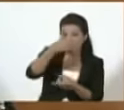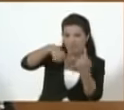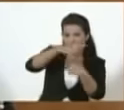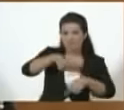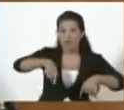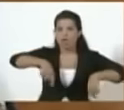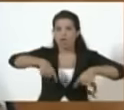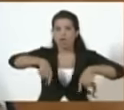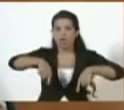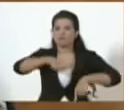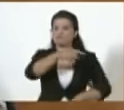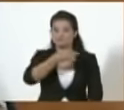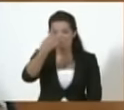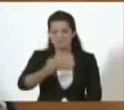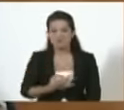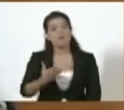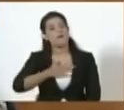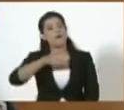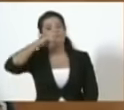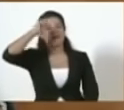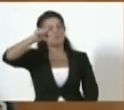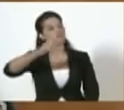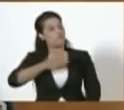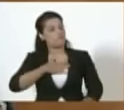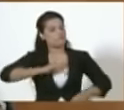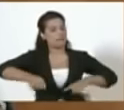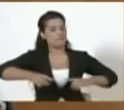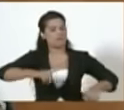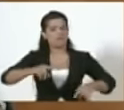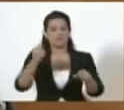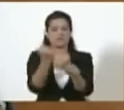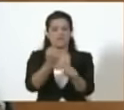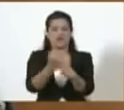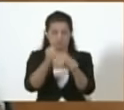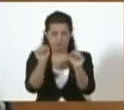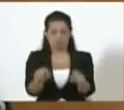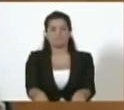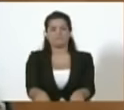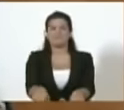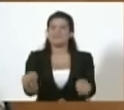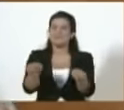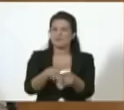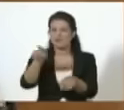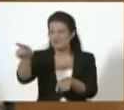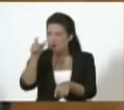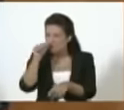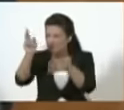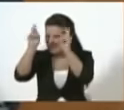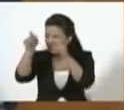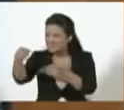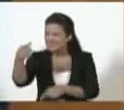temblando. Y Maduro mandando, como dice por allá el burro Catire.